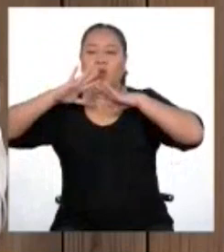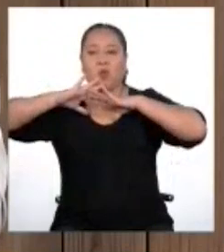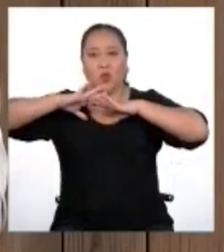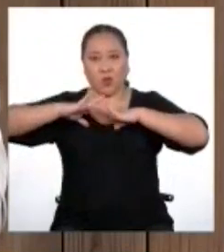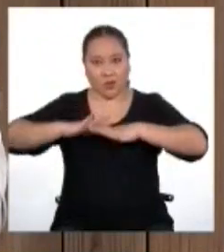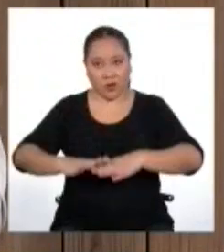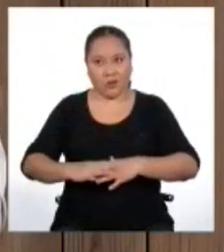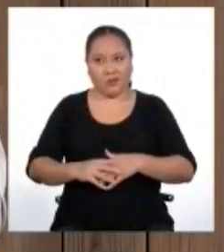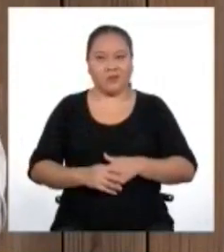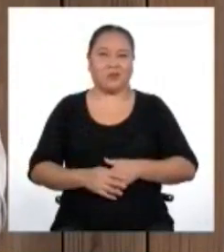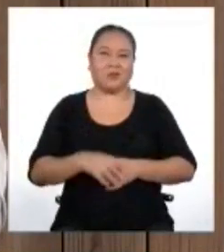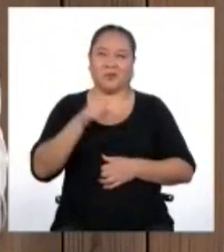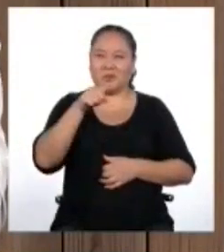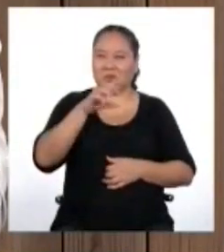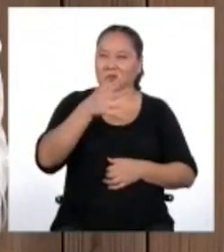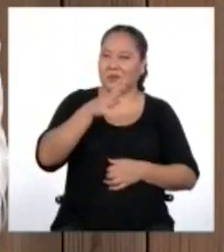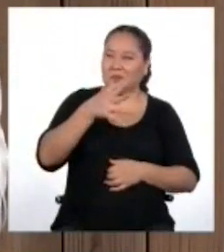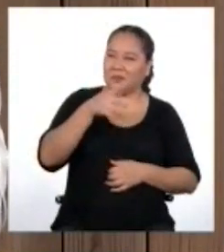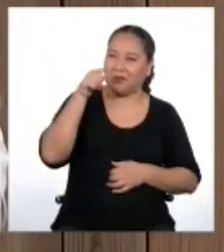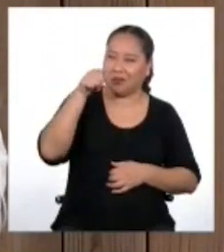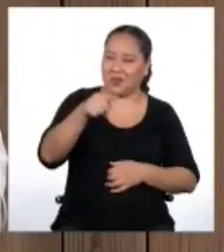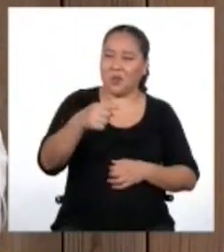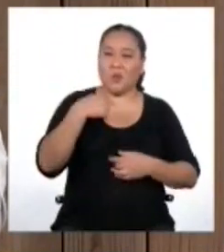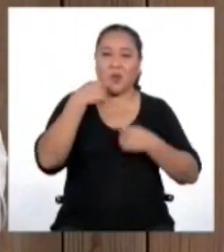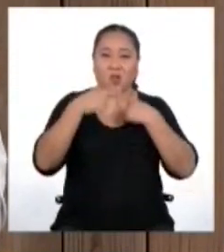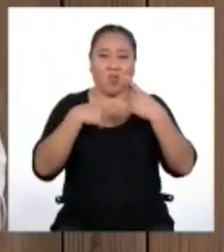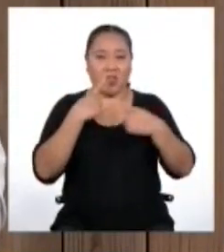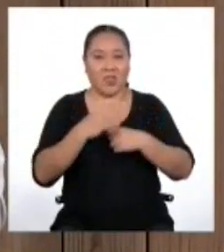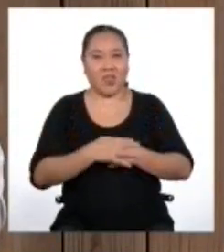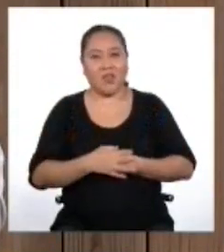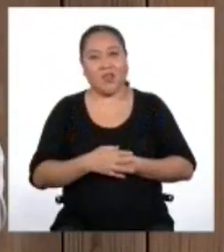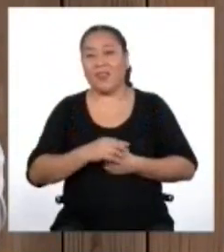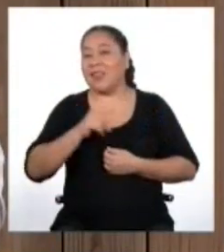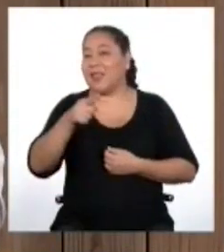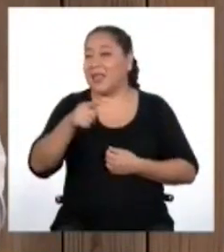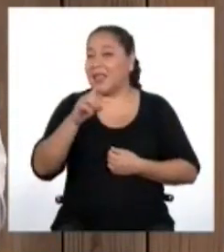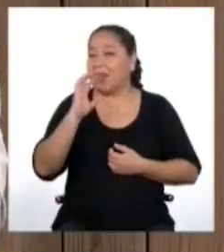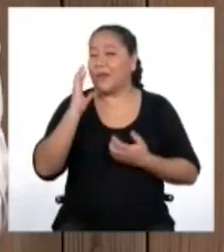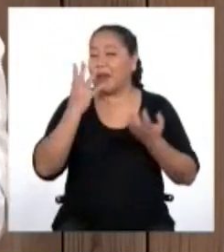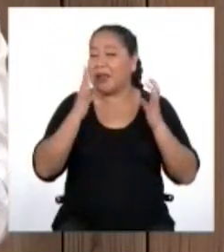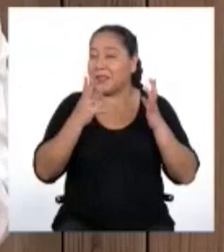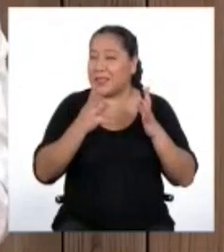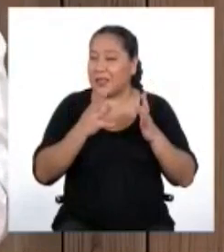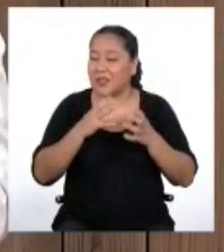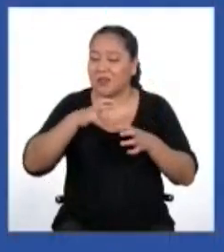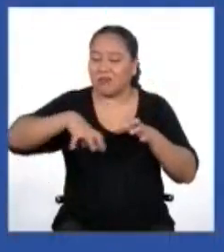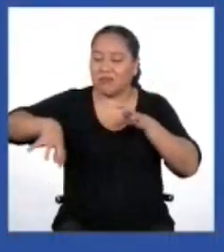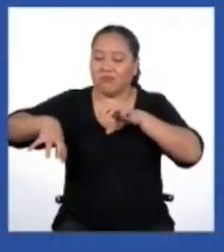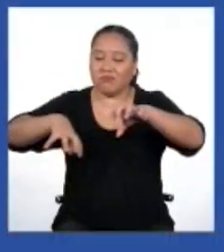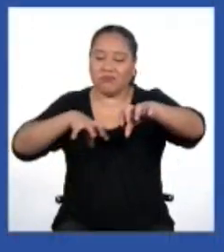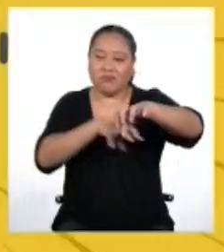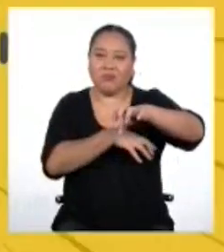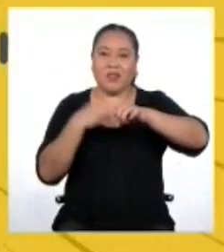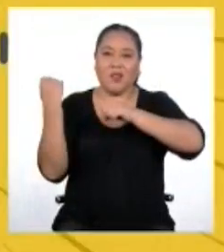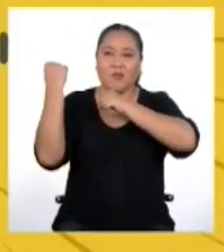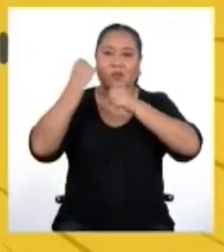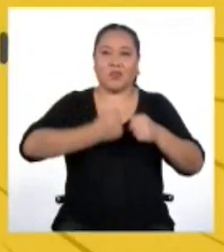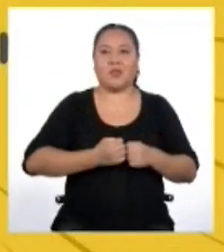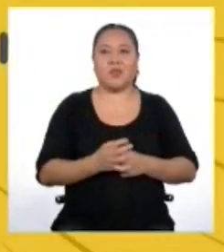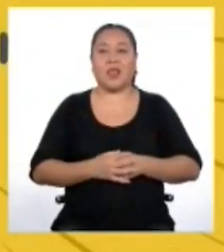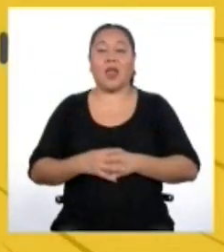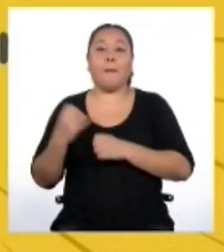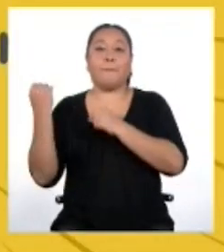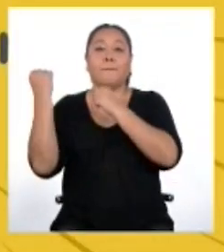Ya, algo así lo que me acaba de decir. De algo así se trata la división de poderes. En el